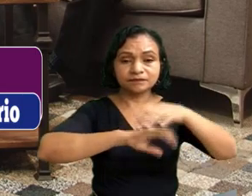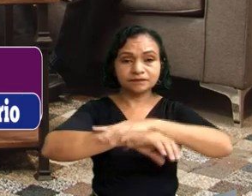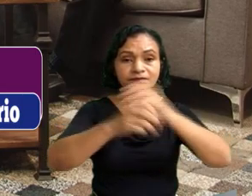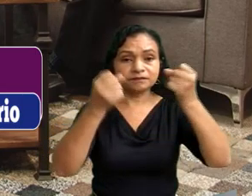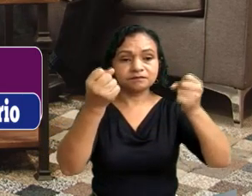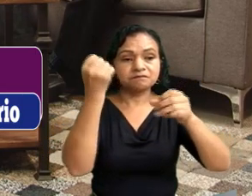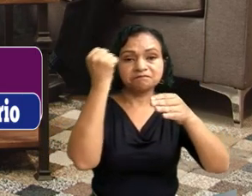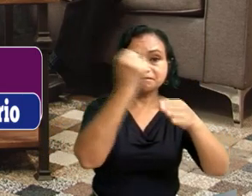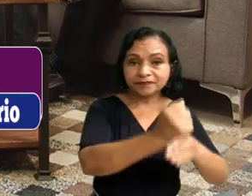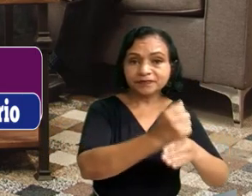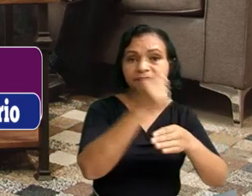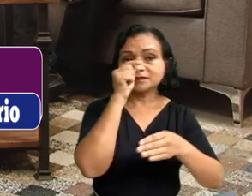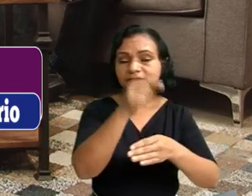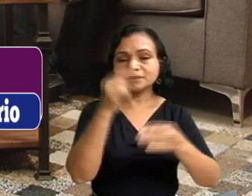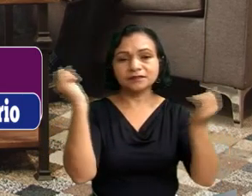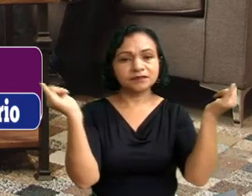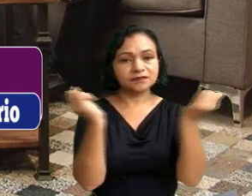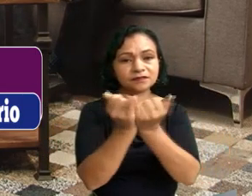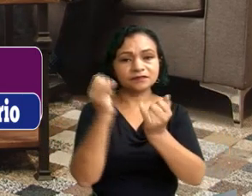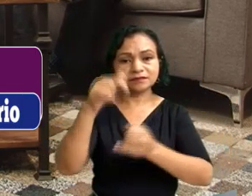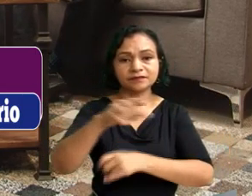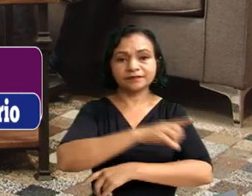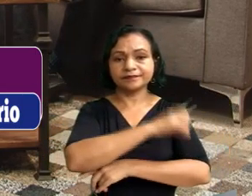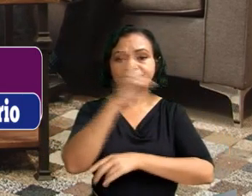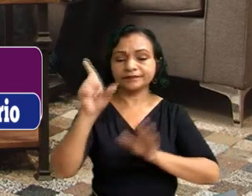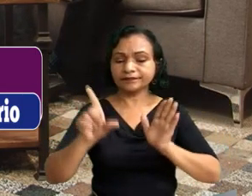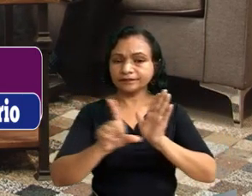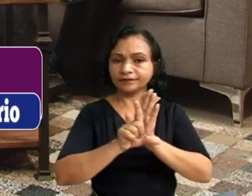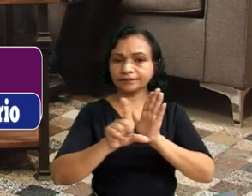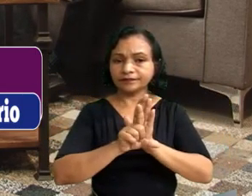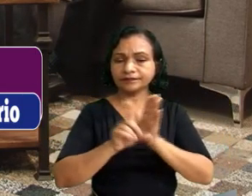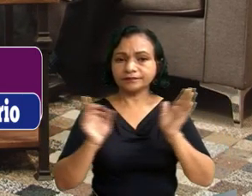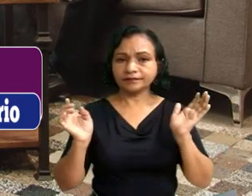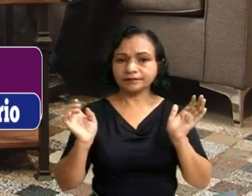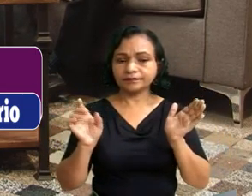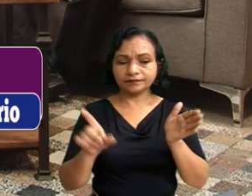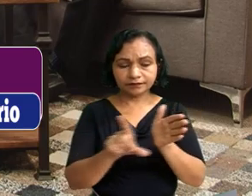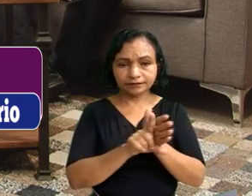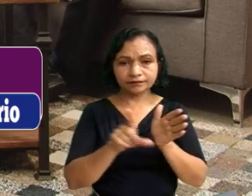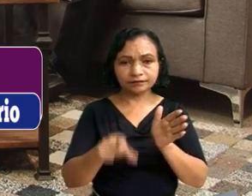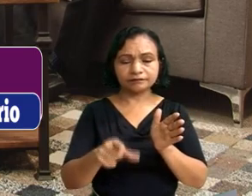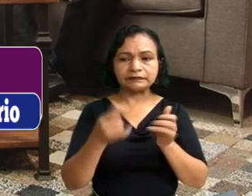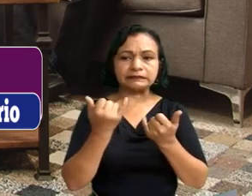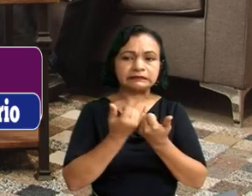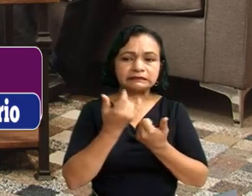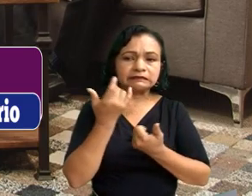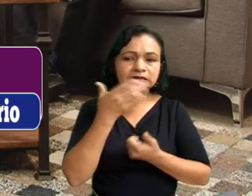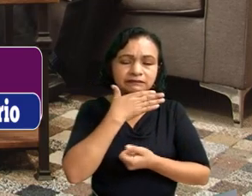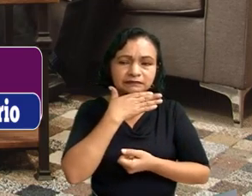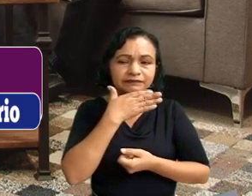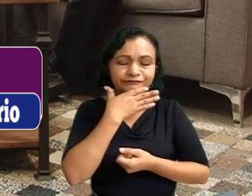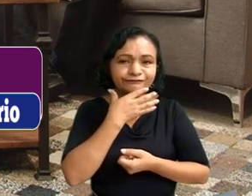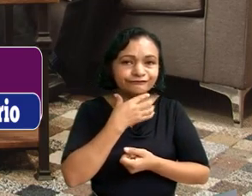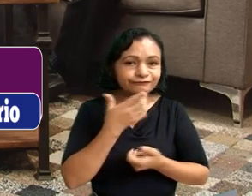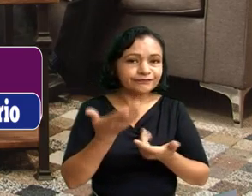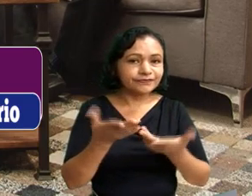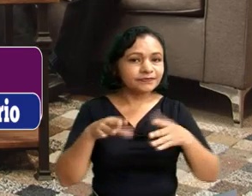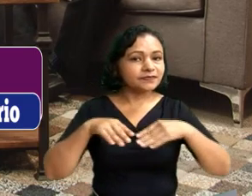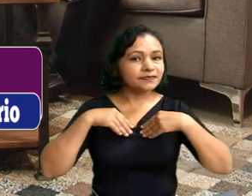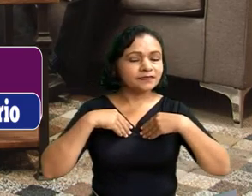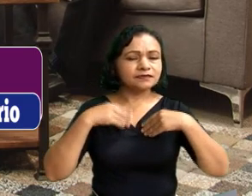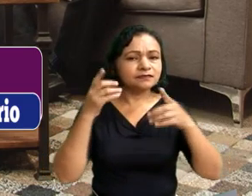entonces igual que hoy esta línea admitía también entra o amargo pero tenemos